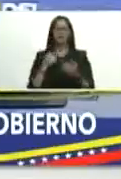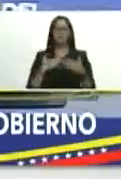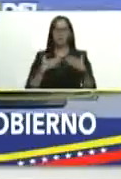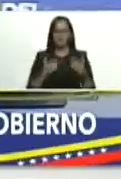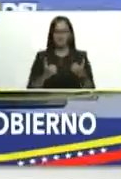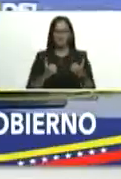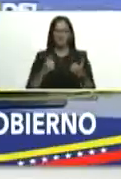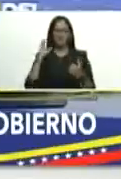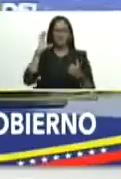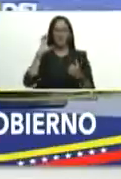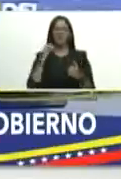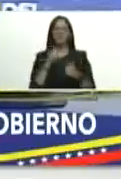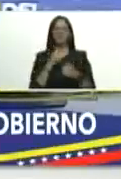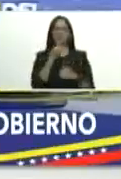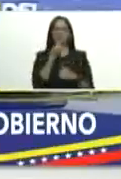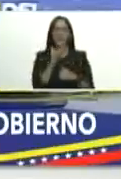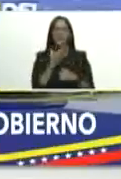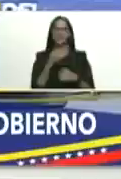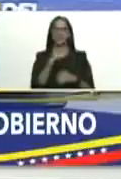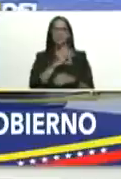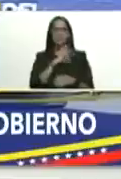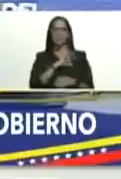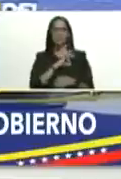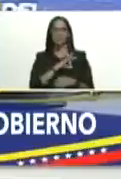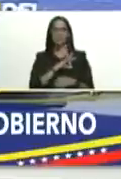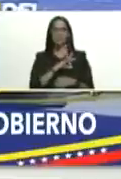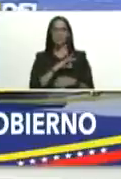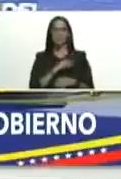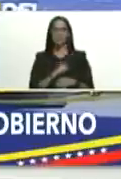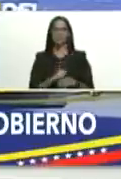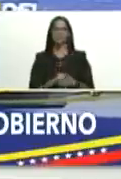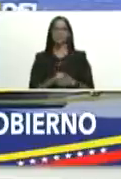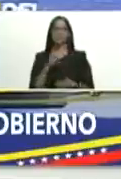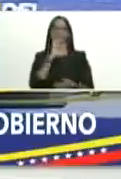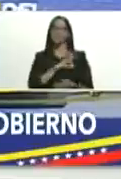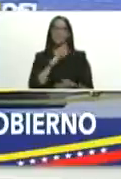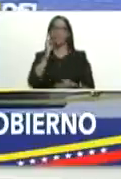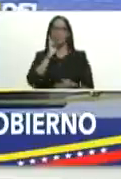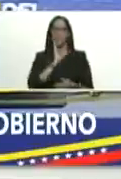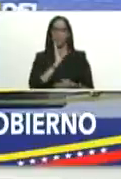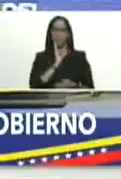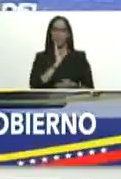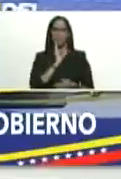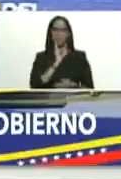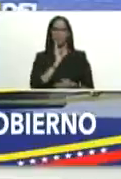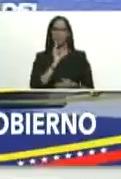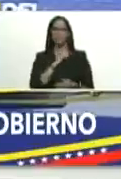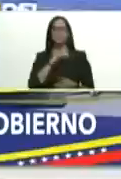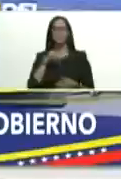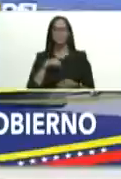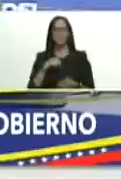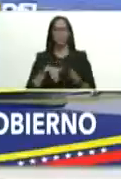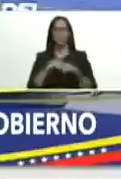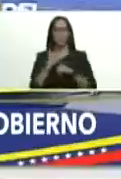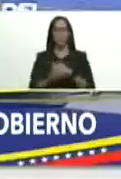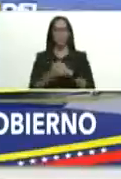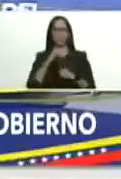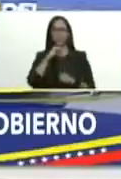de bienestar social del socialismo bolivariano, de nuestro proyecto